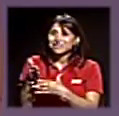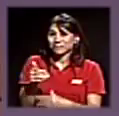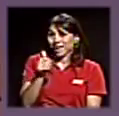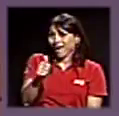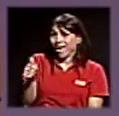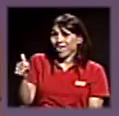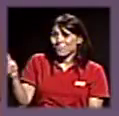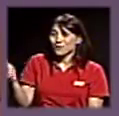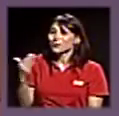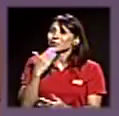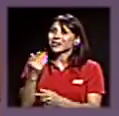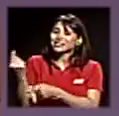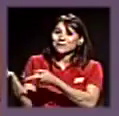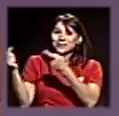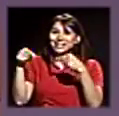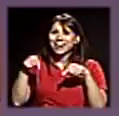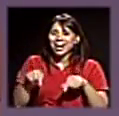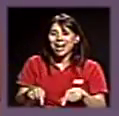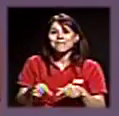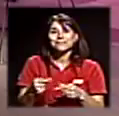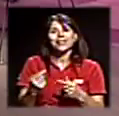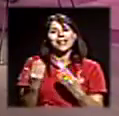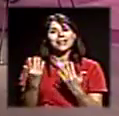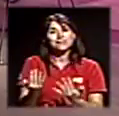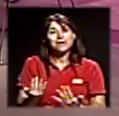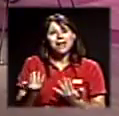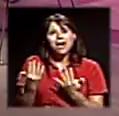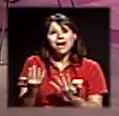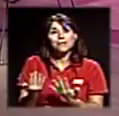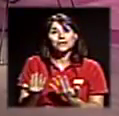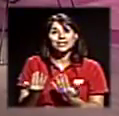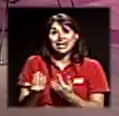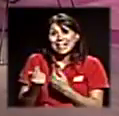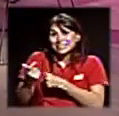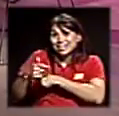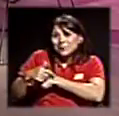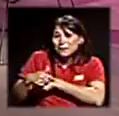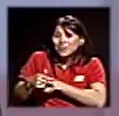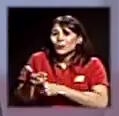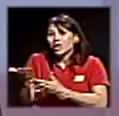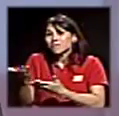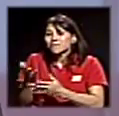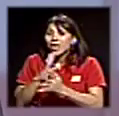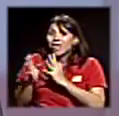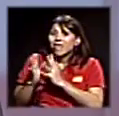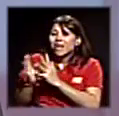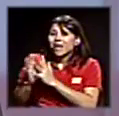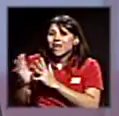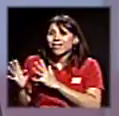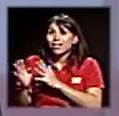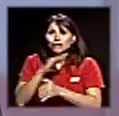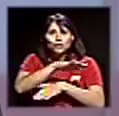por estar acá, y esperamos que este ratito de conversación